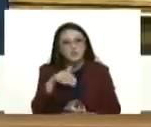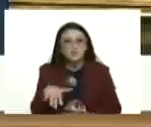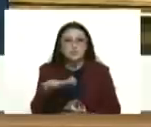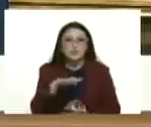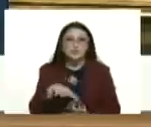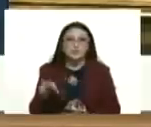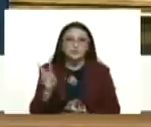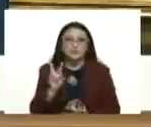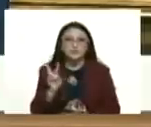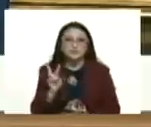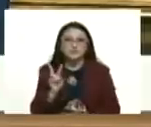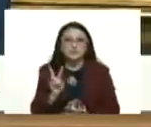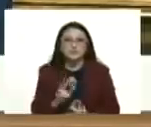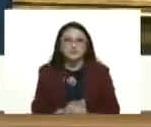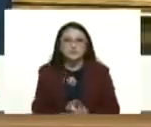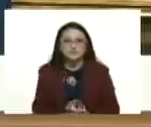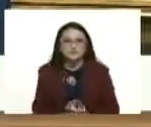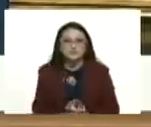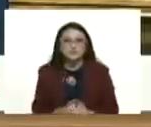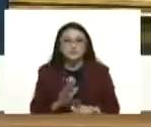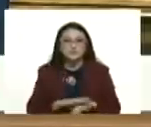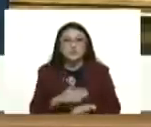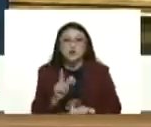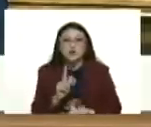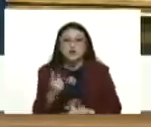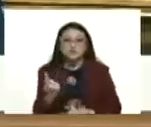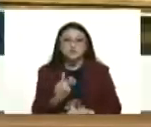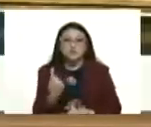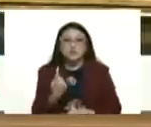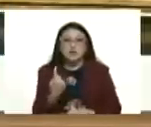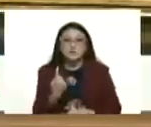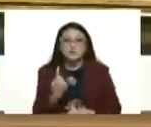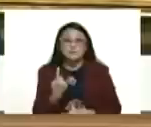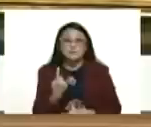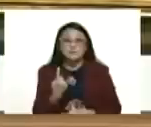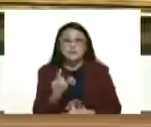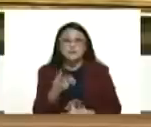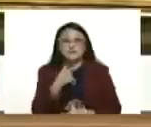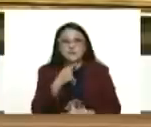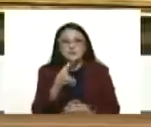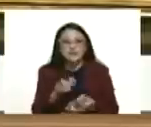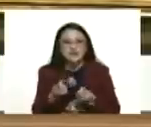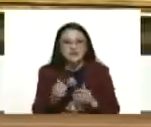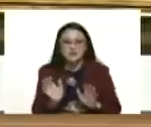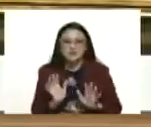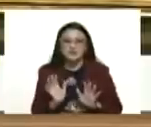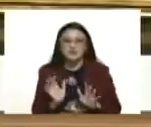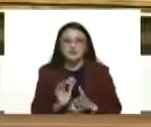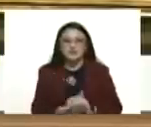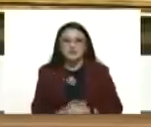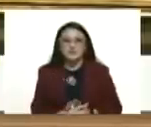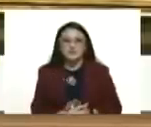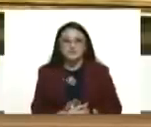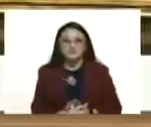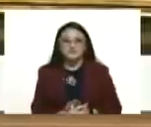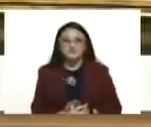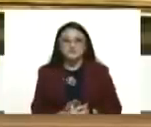Venezuela. Porque no es solamente el hecho de que te gusta el dinero,